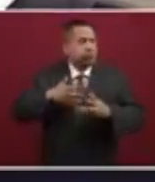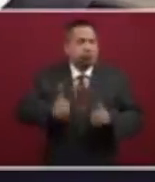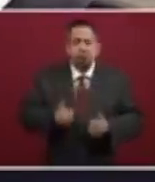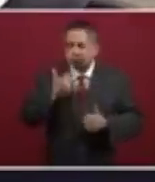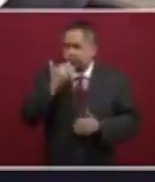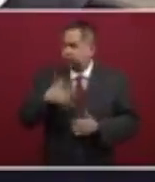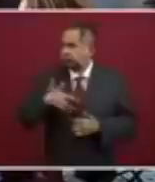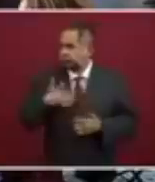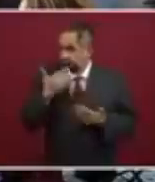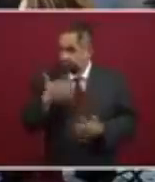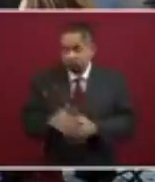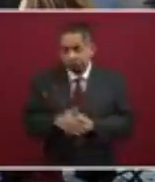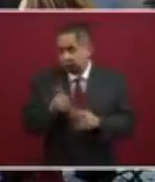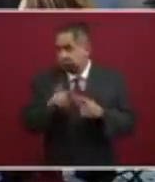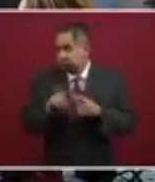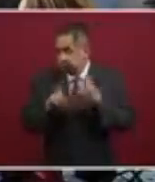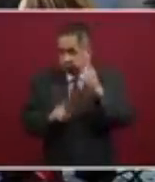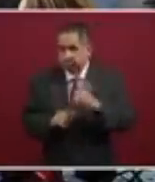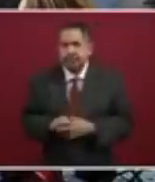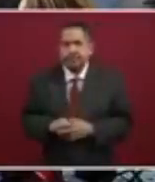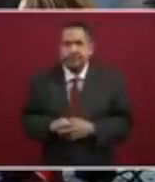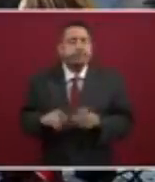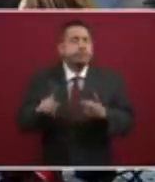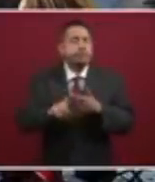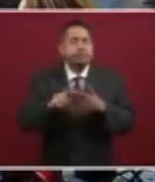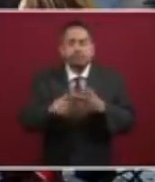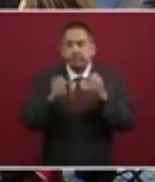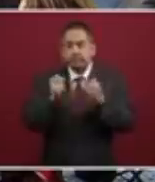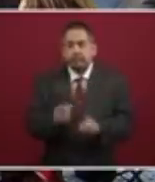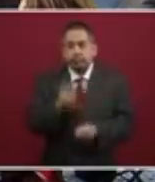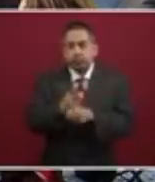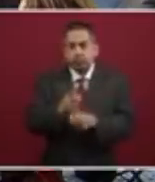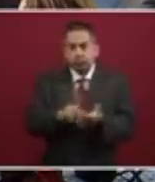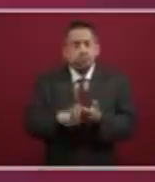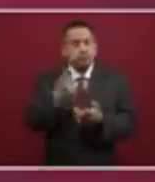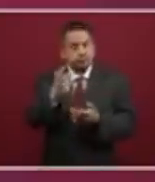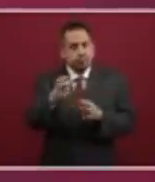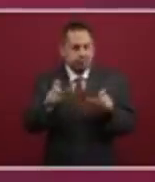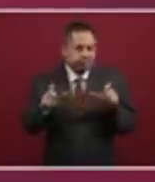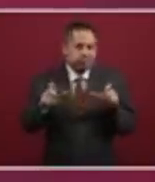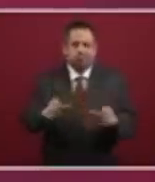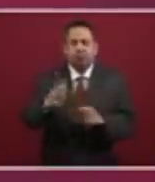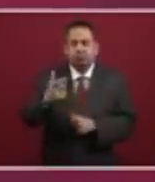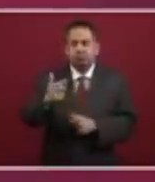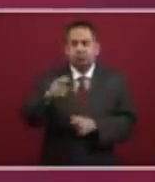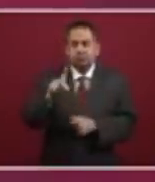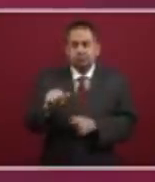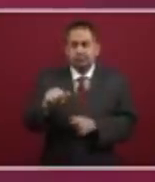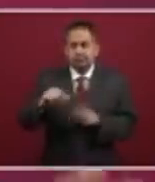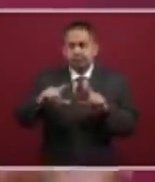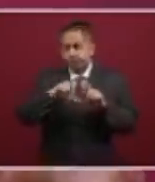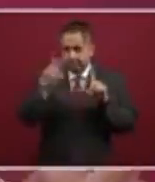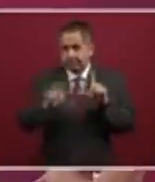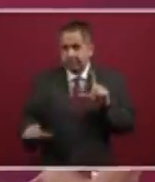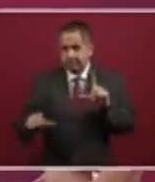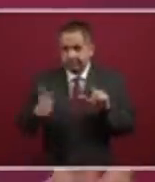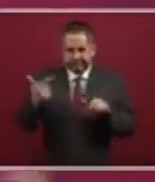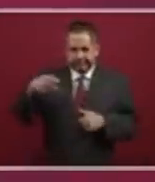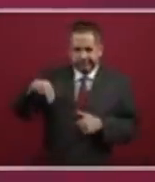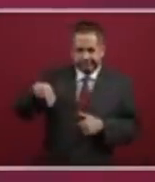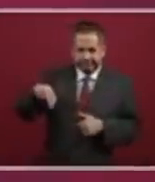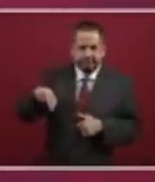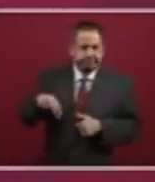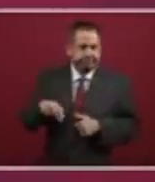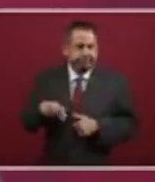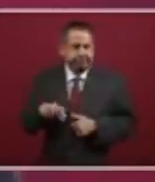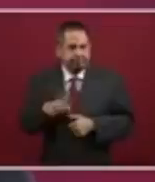Necesitábamos resolver el problema de la seguridad, por eso lo de la guardia. De ahí vamos, porque